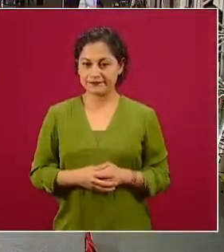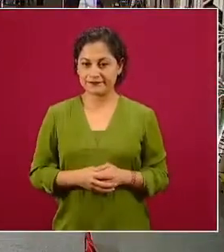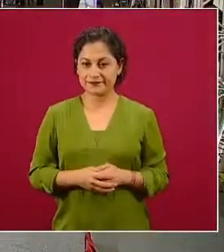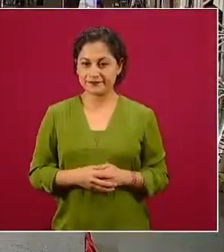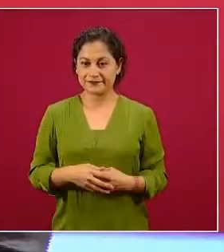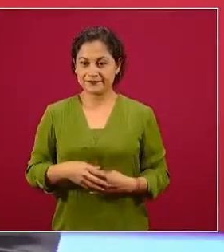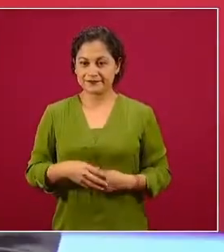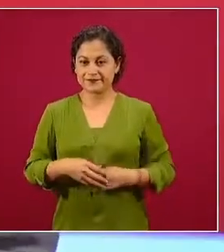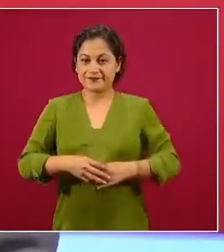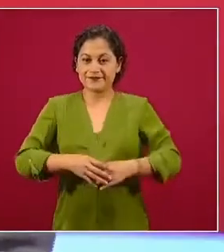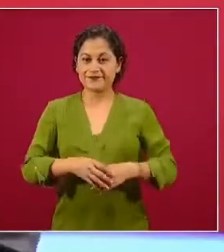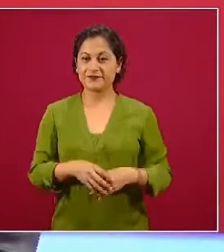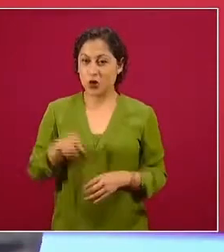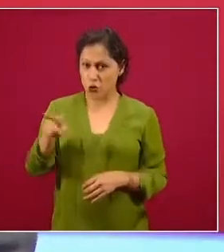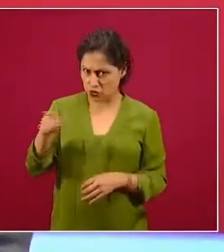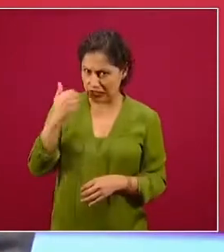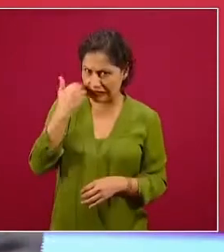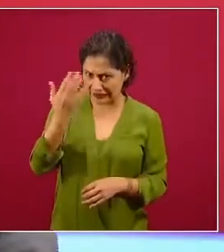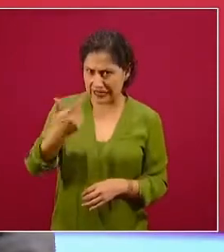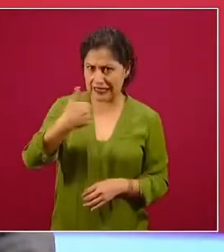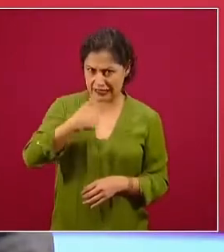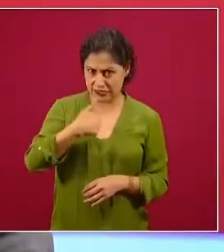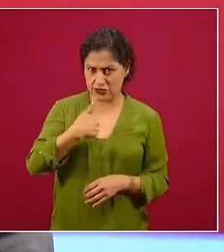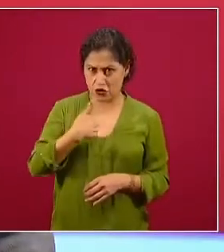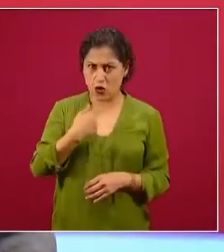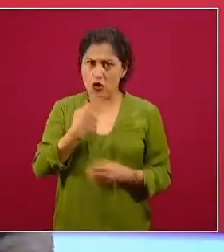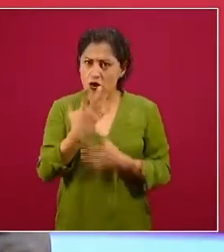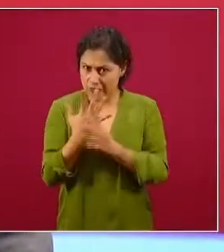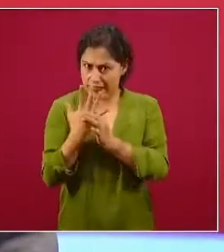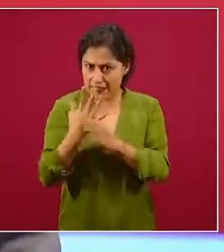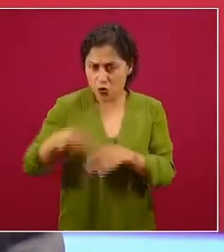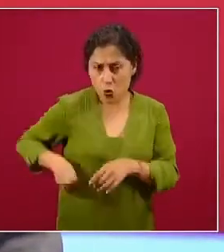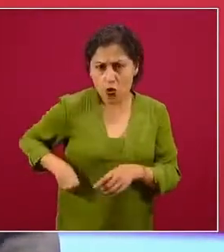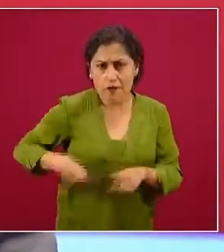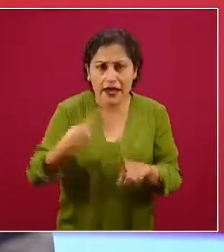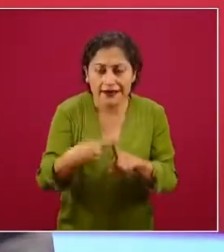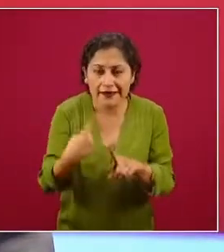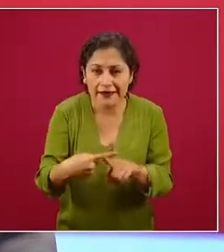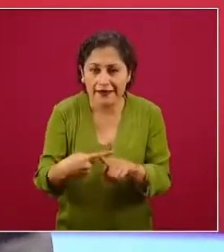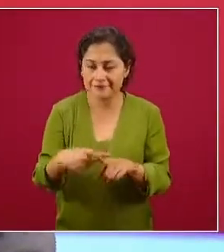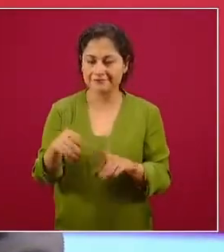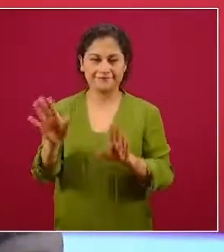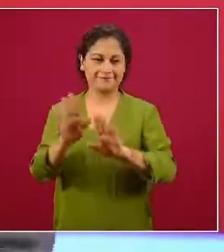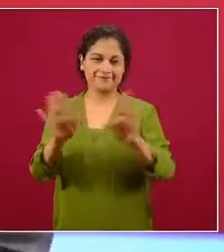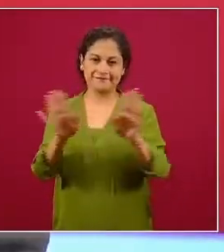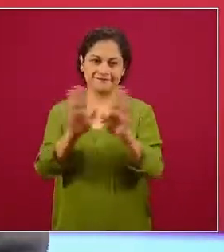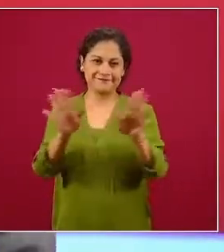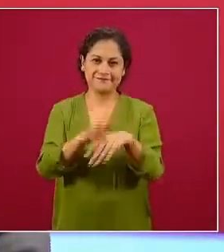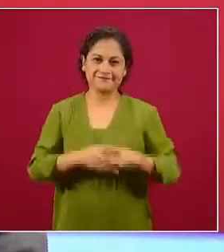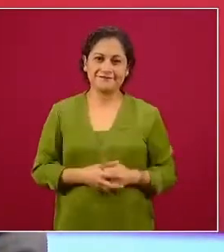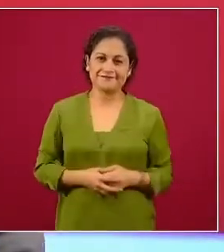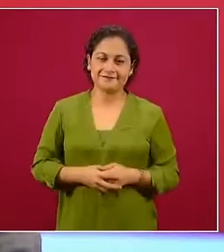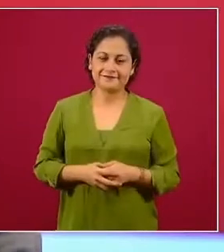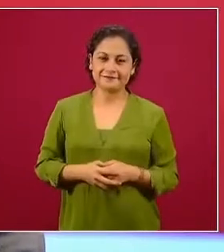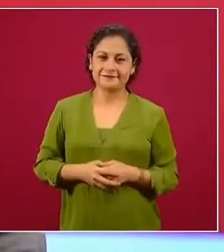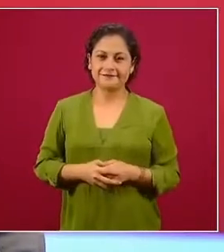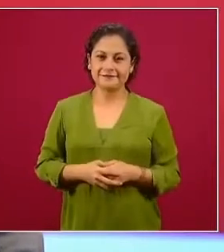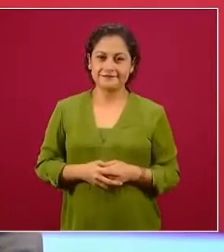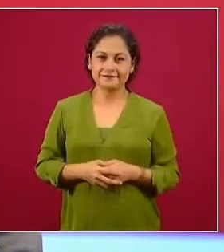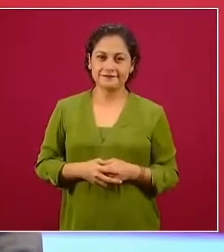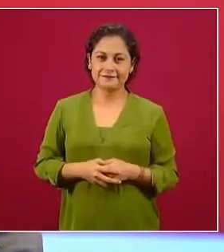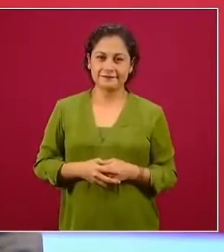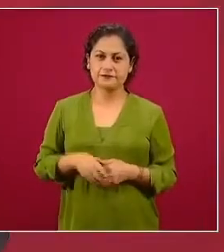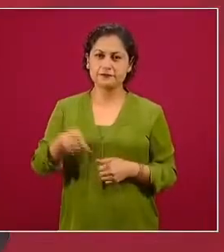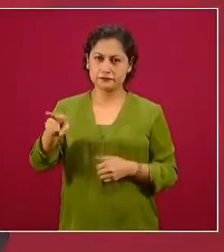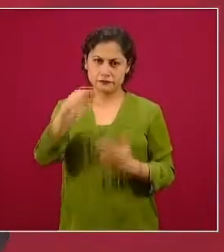Usted lo que quiere es que haya una nota que diga culpa a alguien más. No. El sistema, si quiere, lea la norma